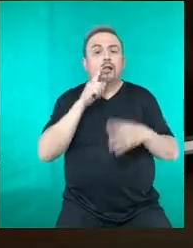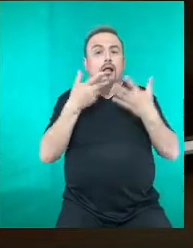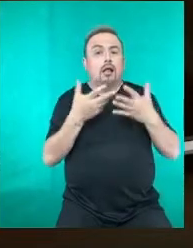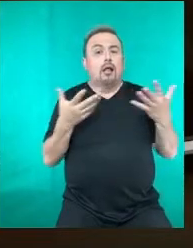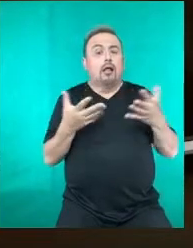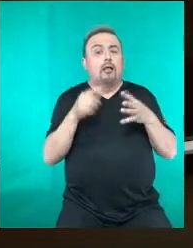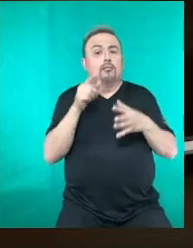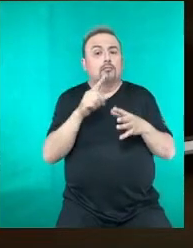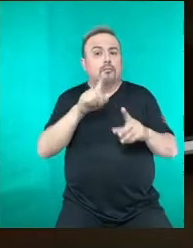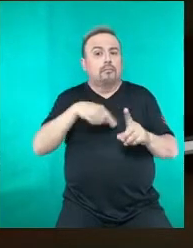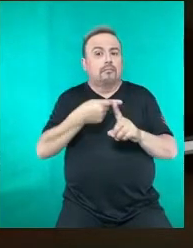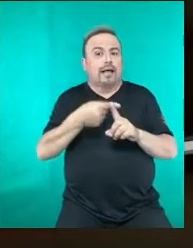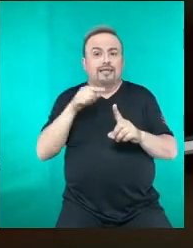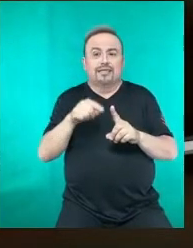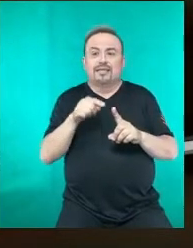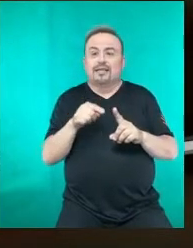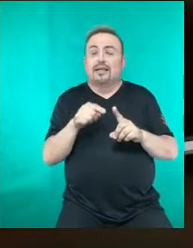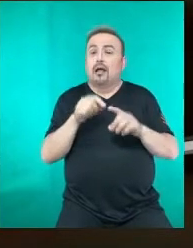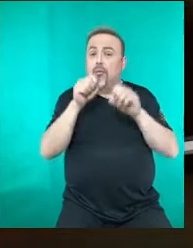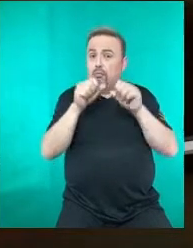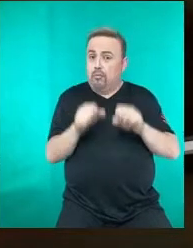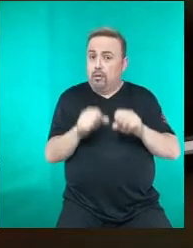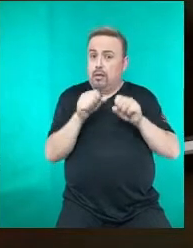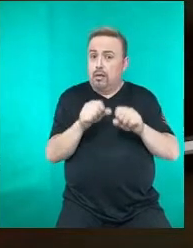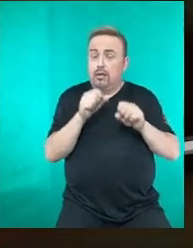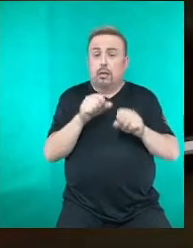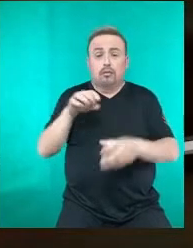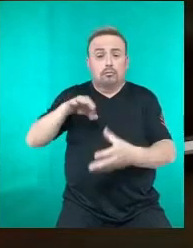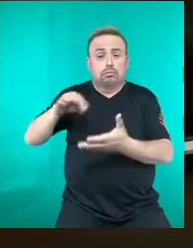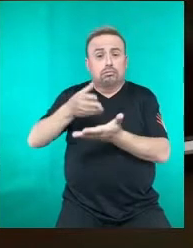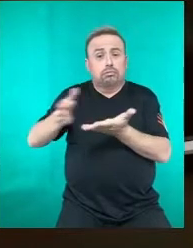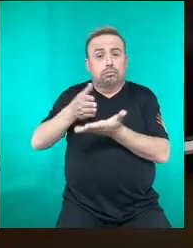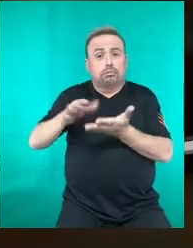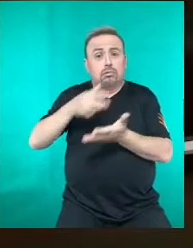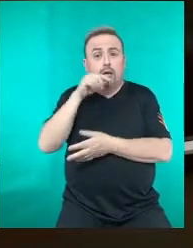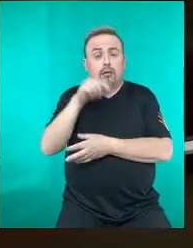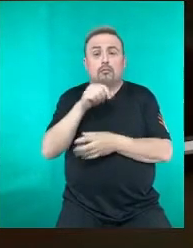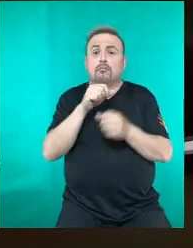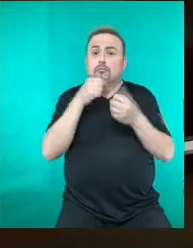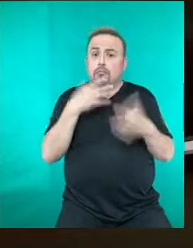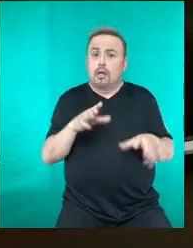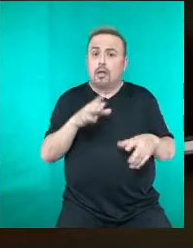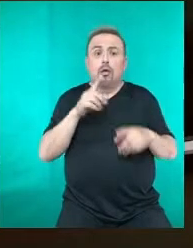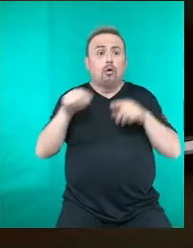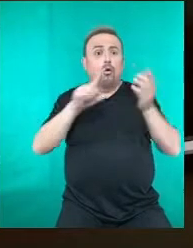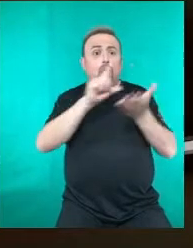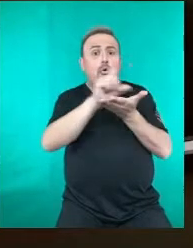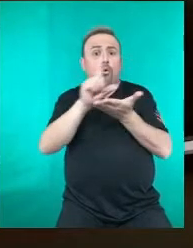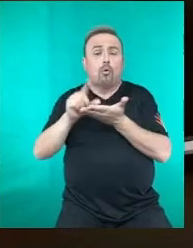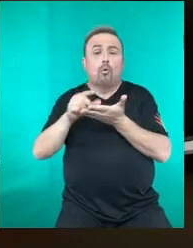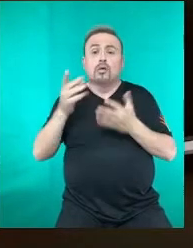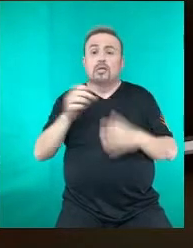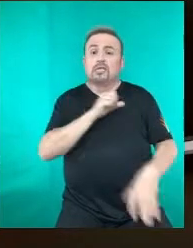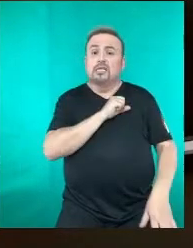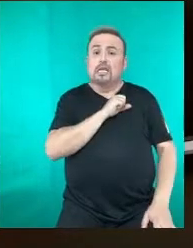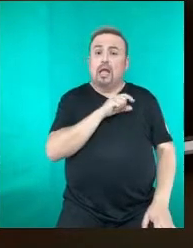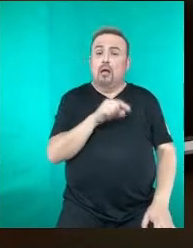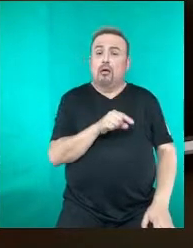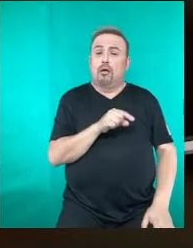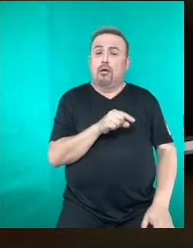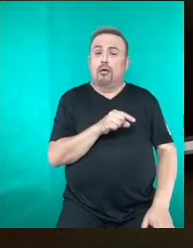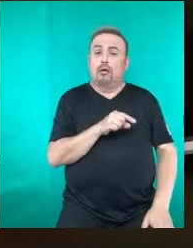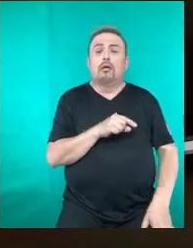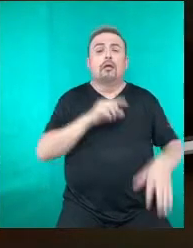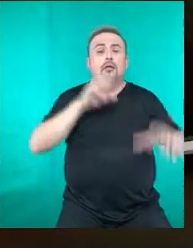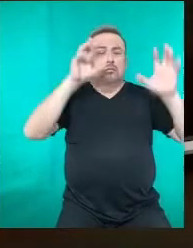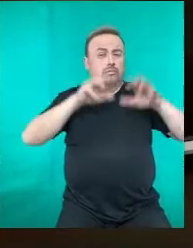adicional. Entonces, ¿podríamos poner una desaladora de agua de mar? ¿Ha pasado en otros lados? Fíjense que en Santiago llovía